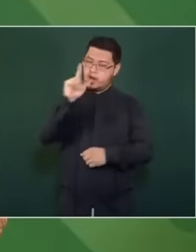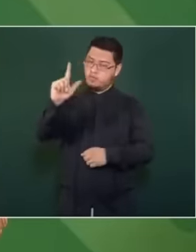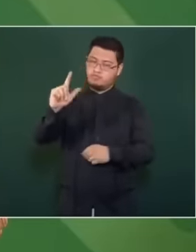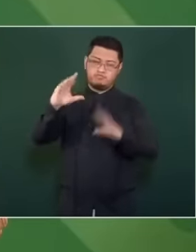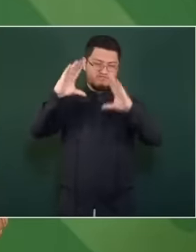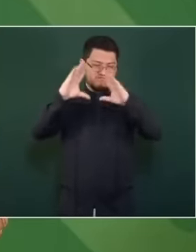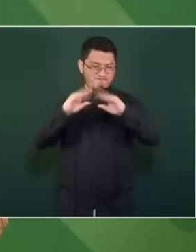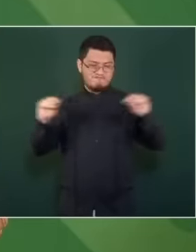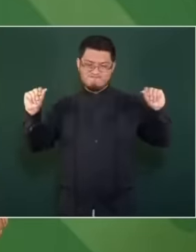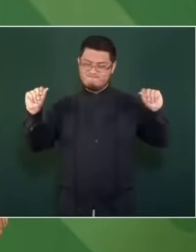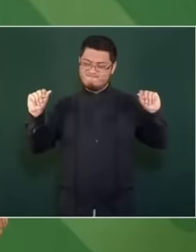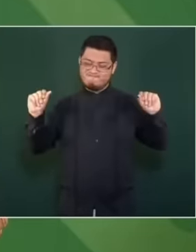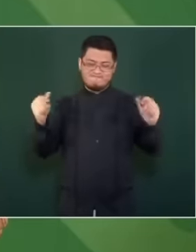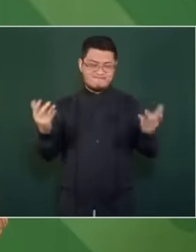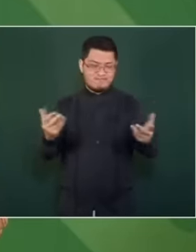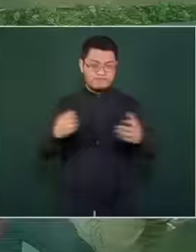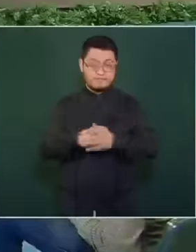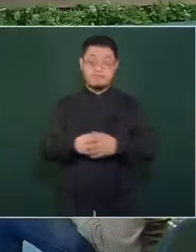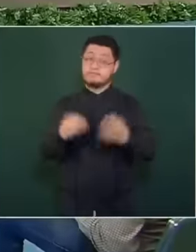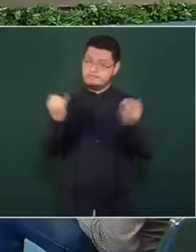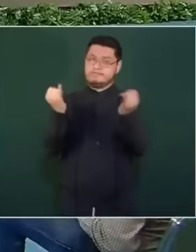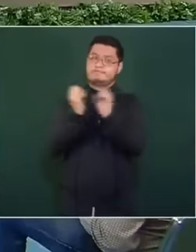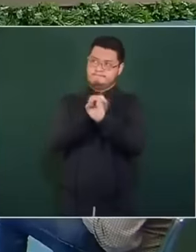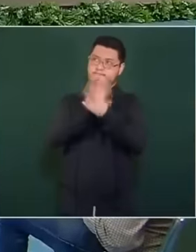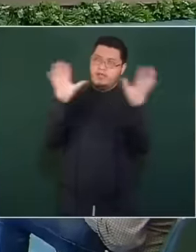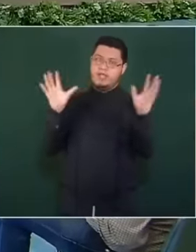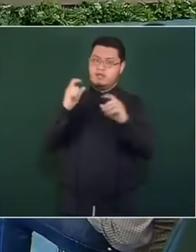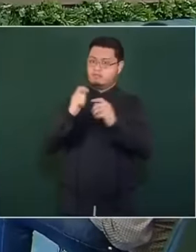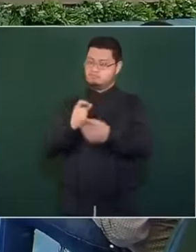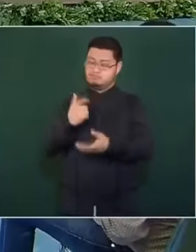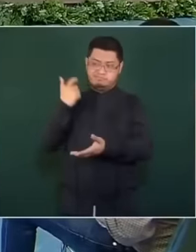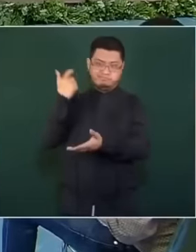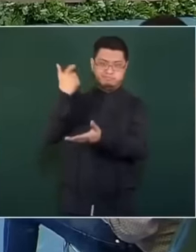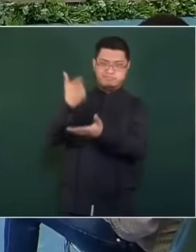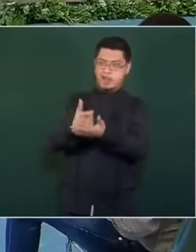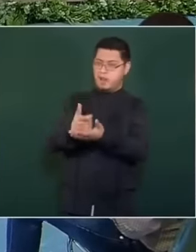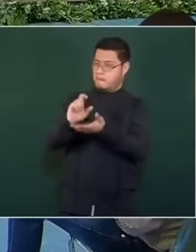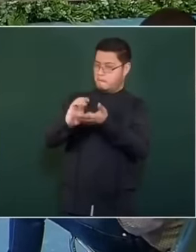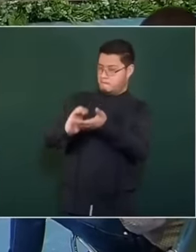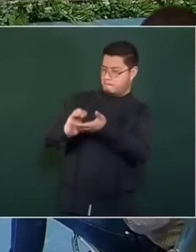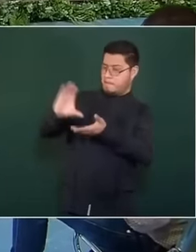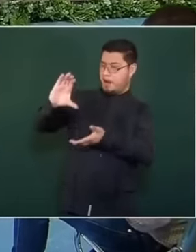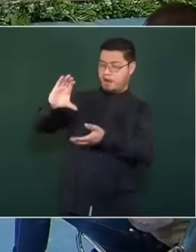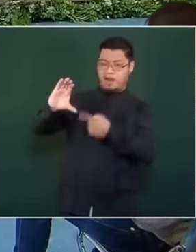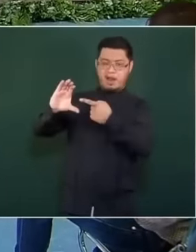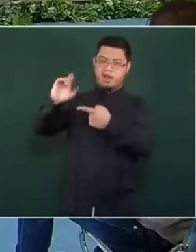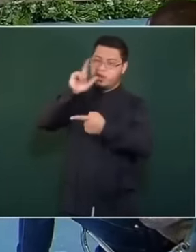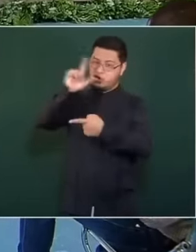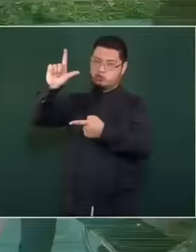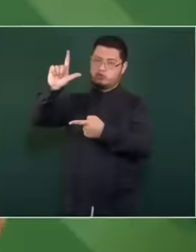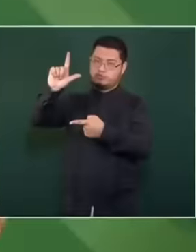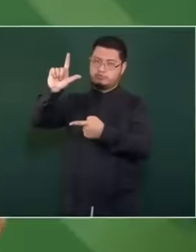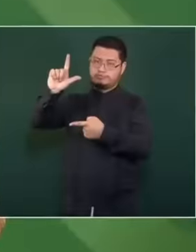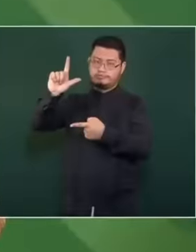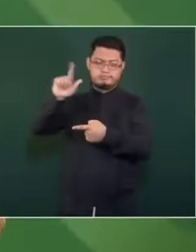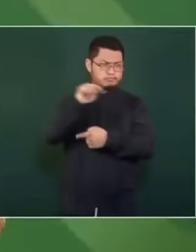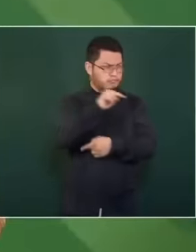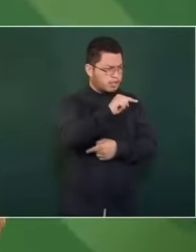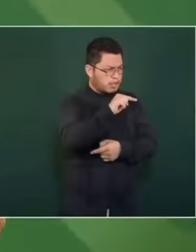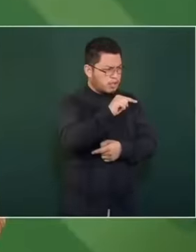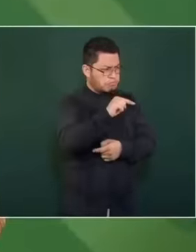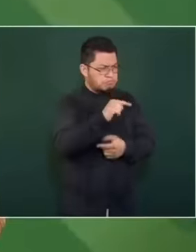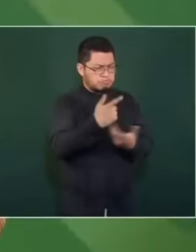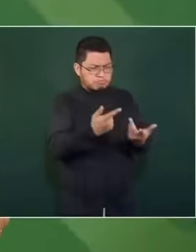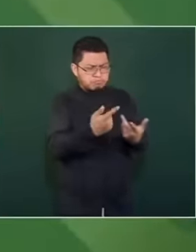aumentos en el precio de la luz. Sin la reforma. Sin la reforma. Sin la reforma, claro.